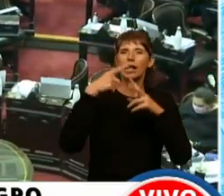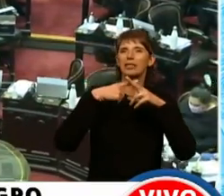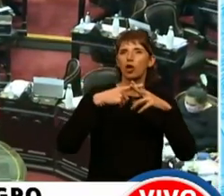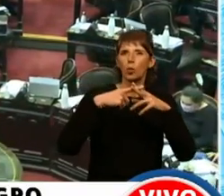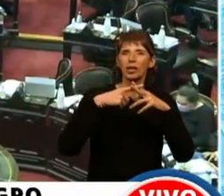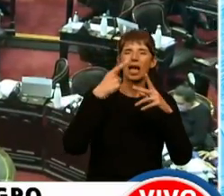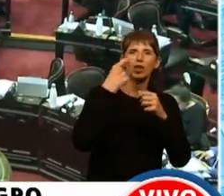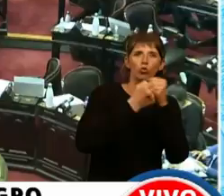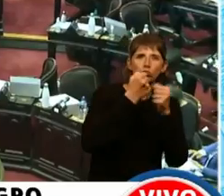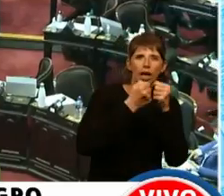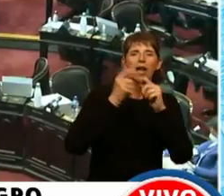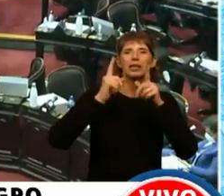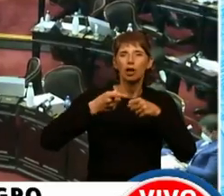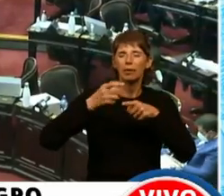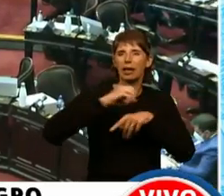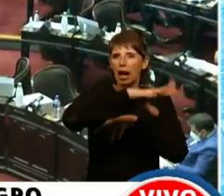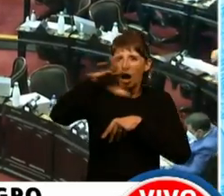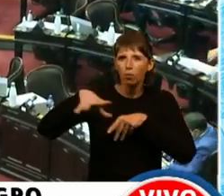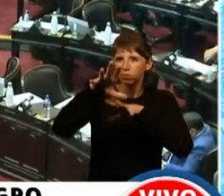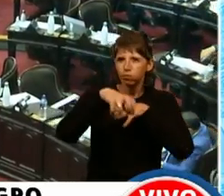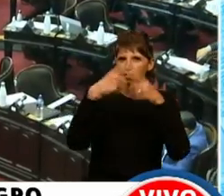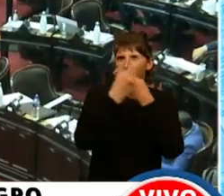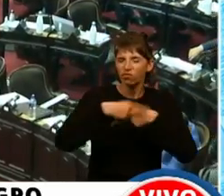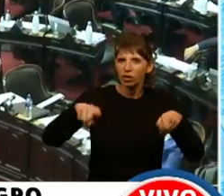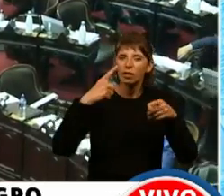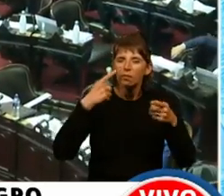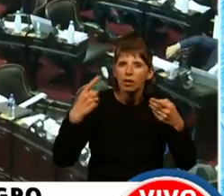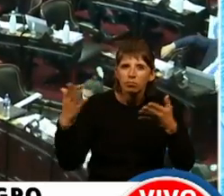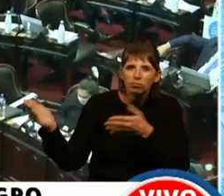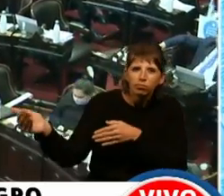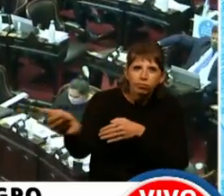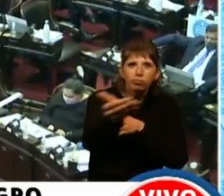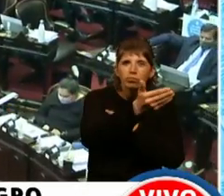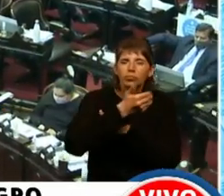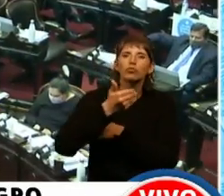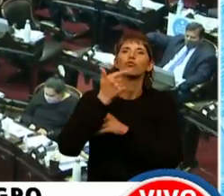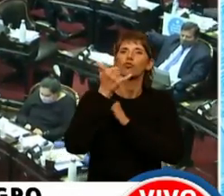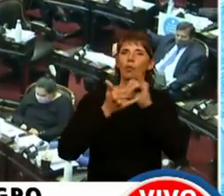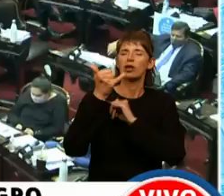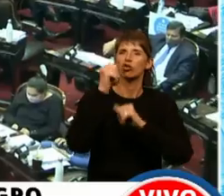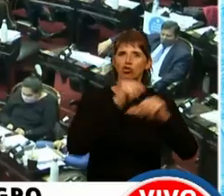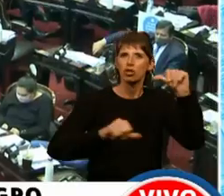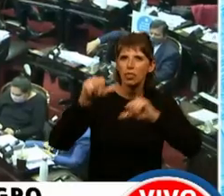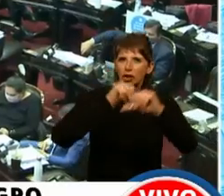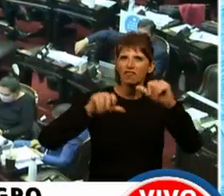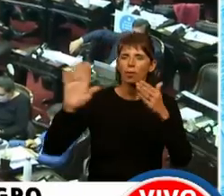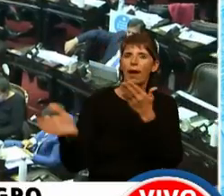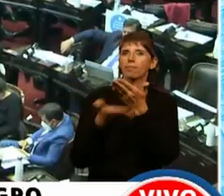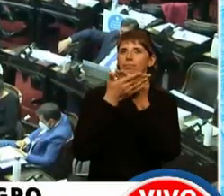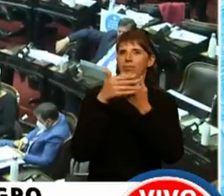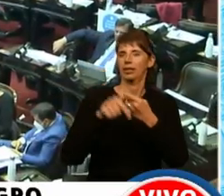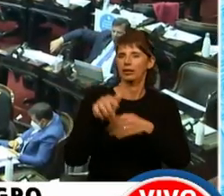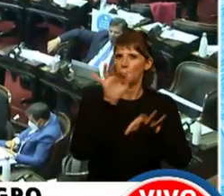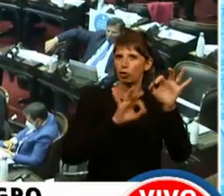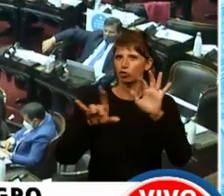tecnología agropecuaria recabando los antecedentes que dan fundamento científico a esta iniciativa y en tercer